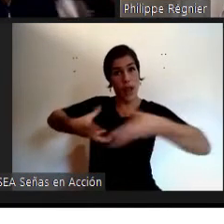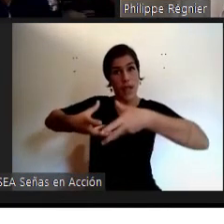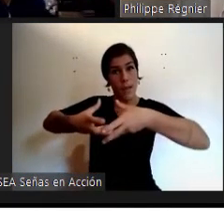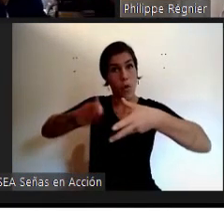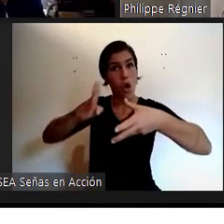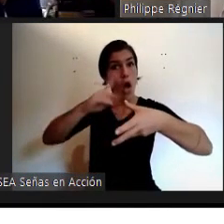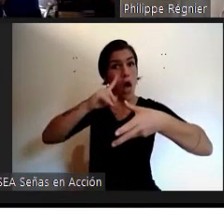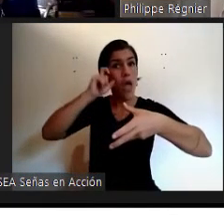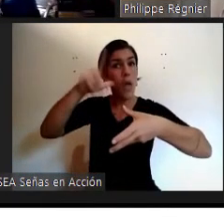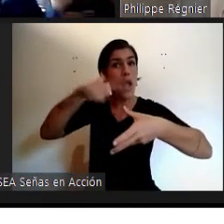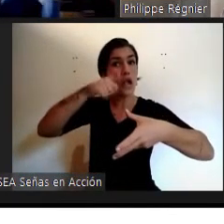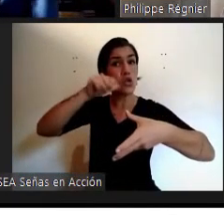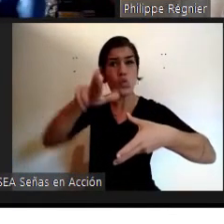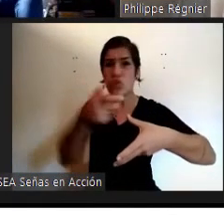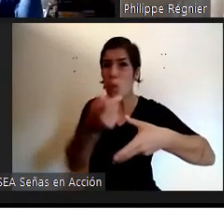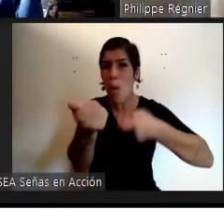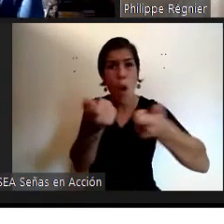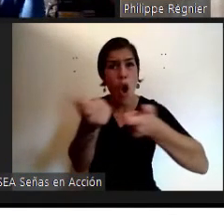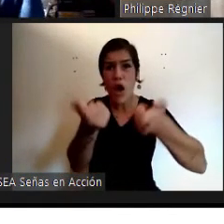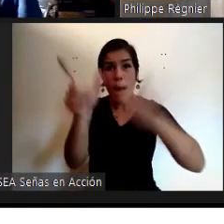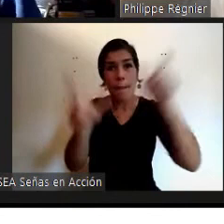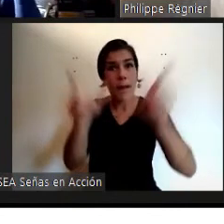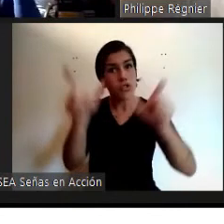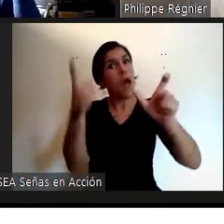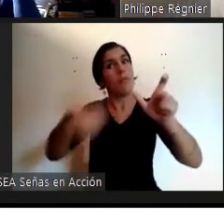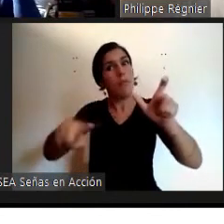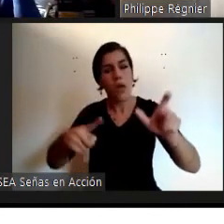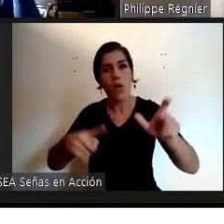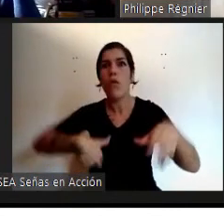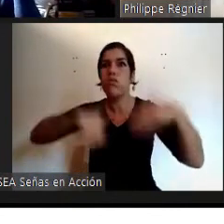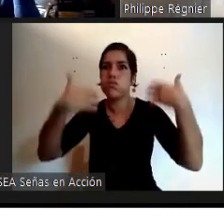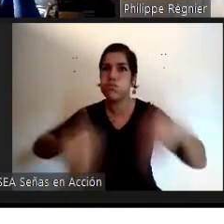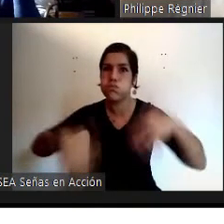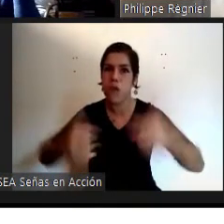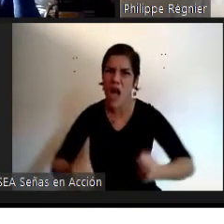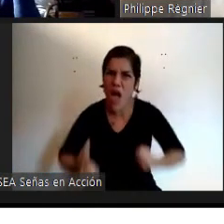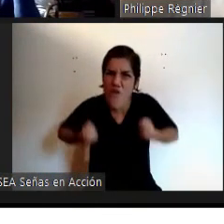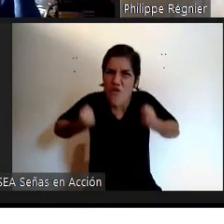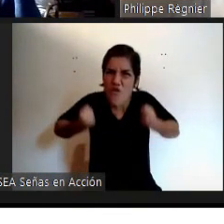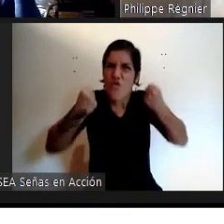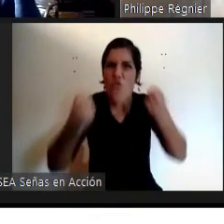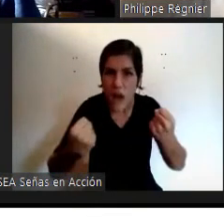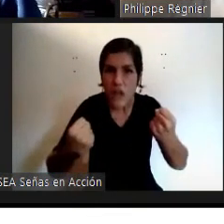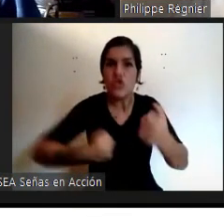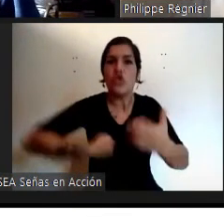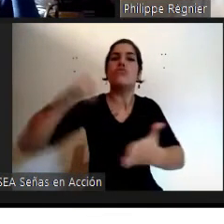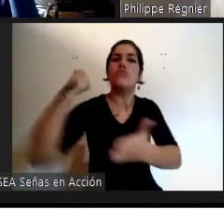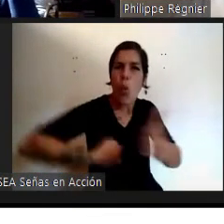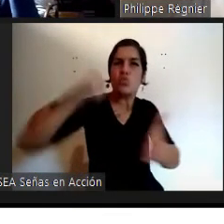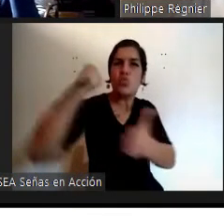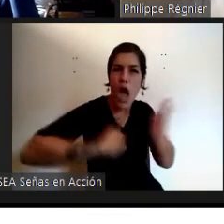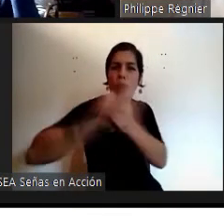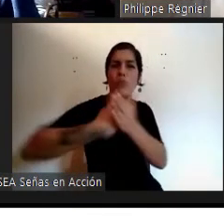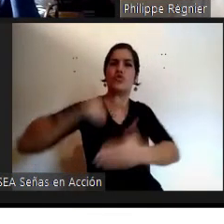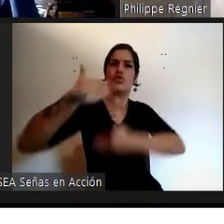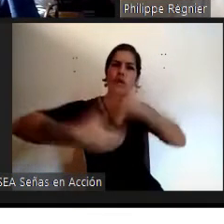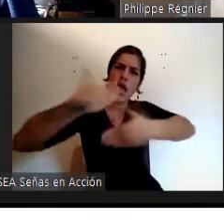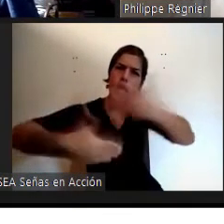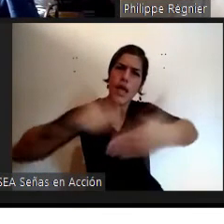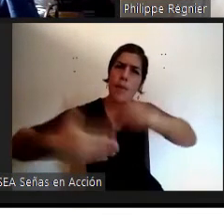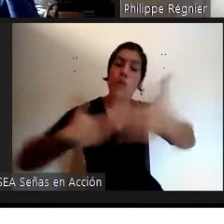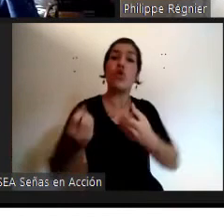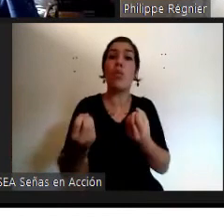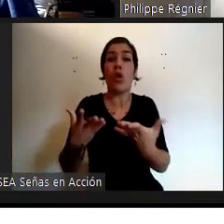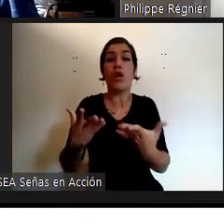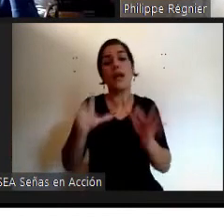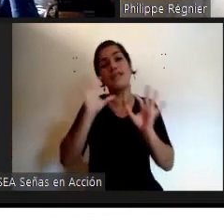Sur, y de todas las dificultades de todo tipo que tenemos, pero que pensamos que a pesar de ello era más que lógico